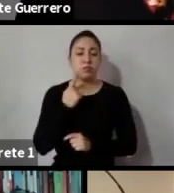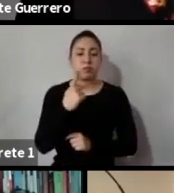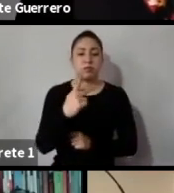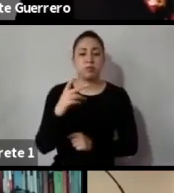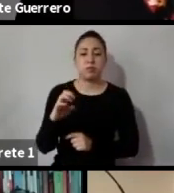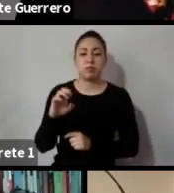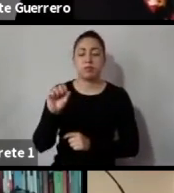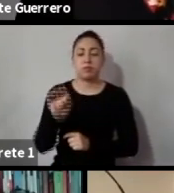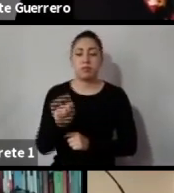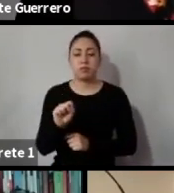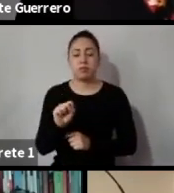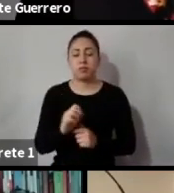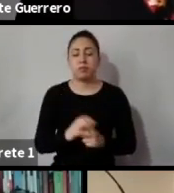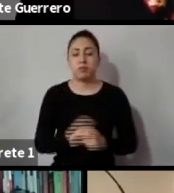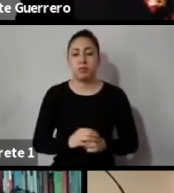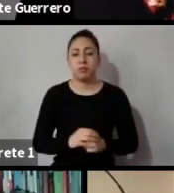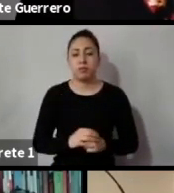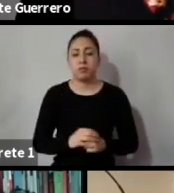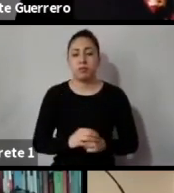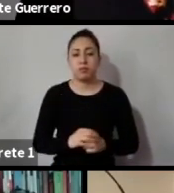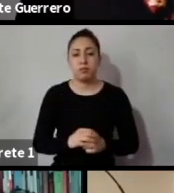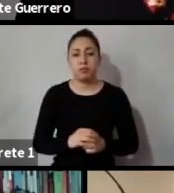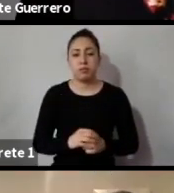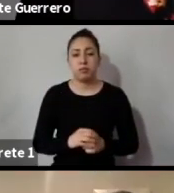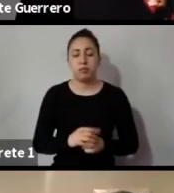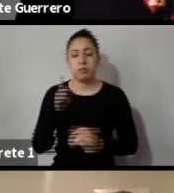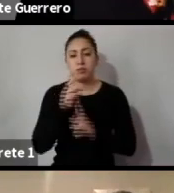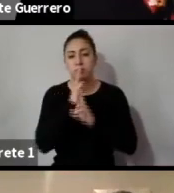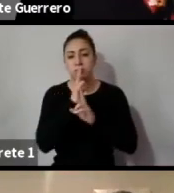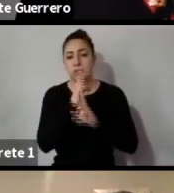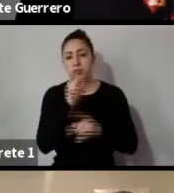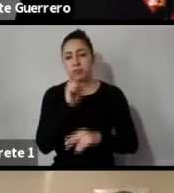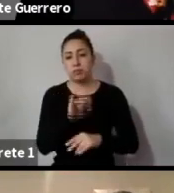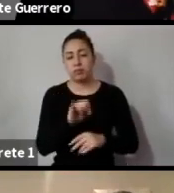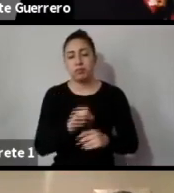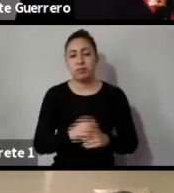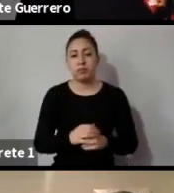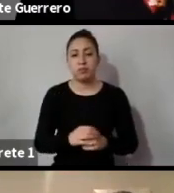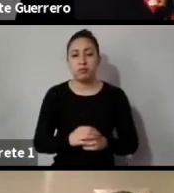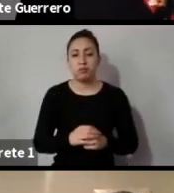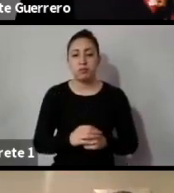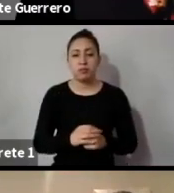del Partido Encuentro Social. Aboitiz, en pro.